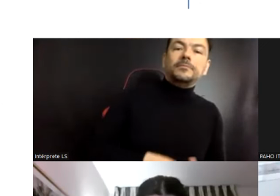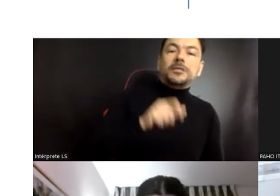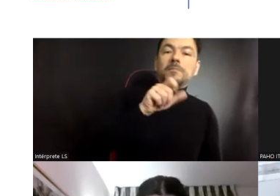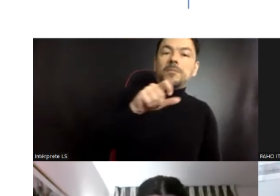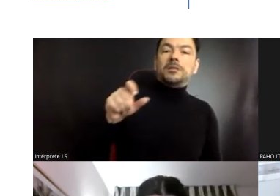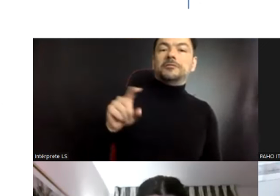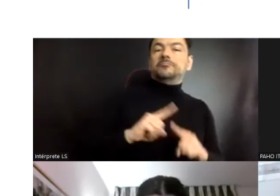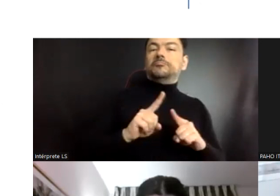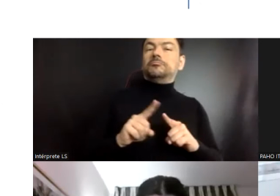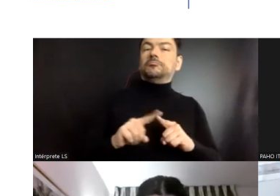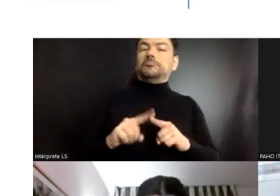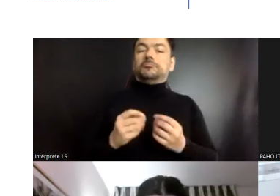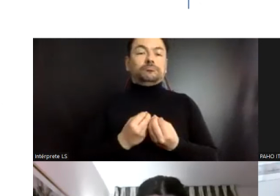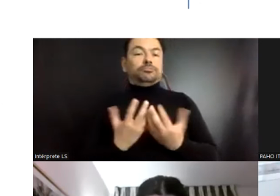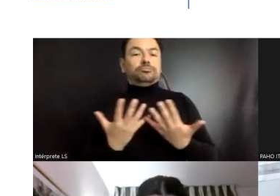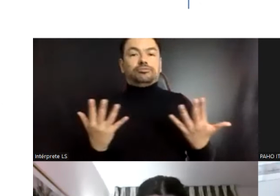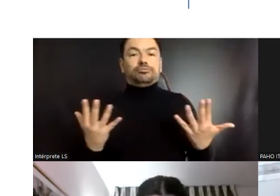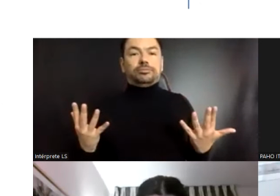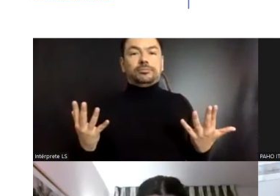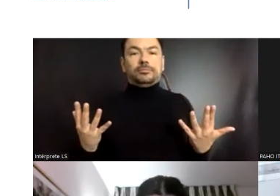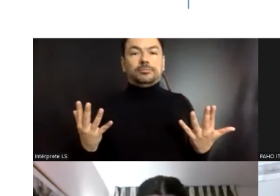La respuesta a las emergencias es vital